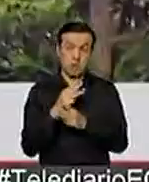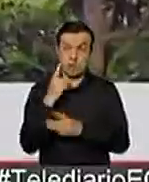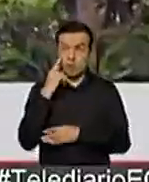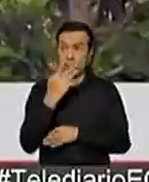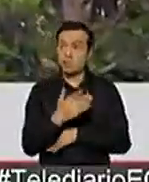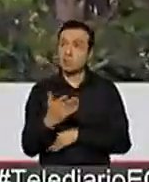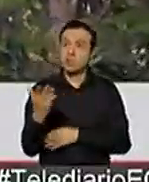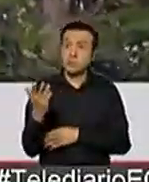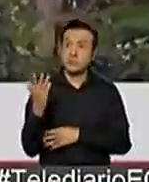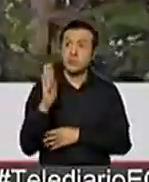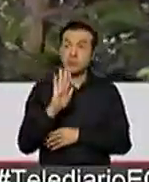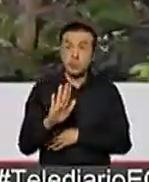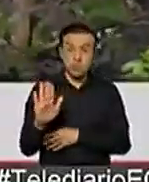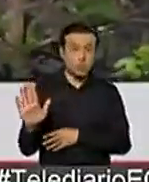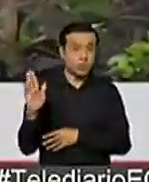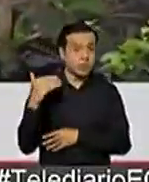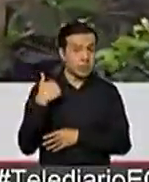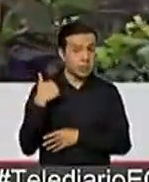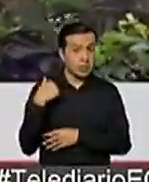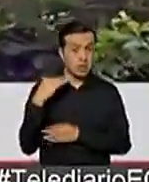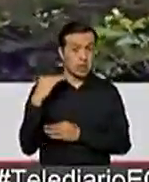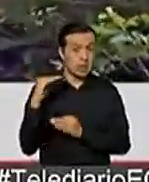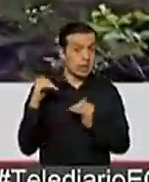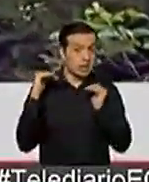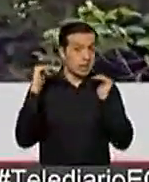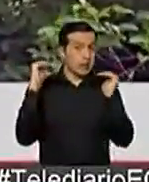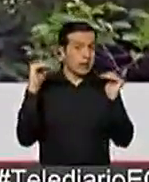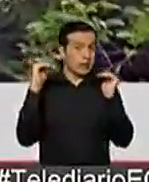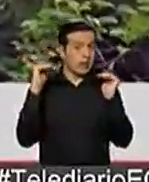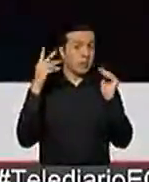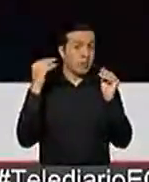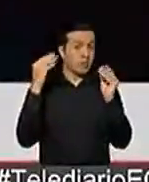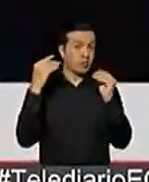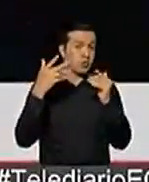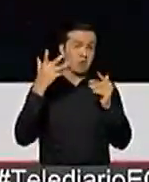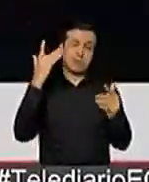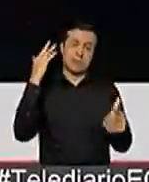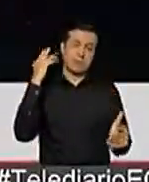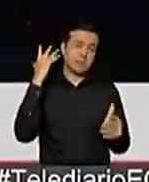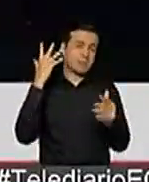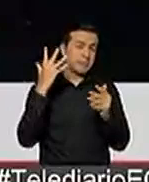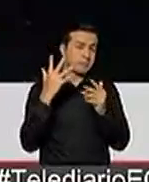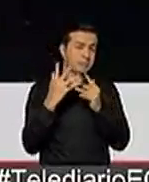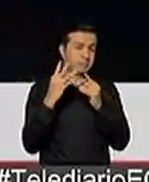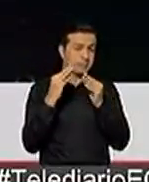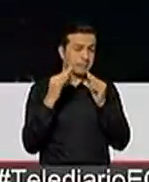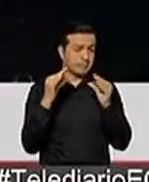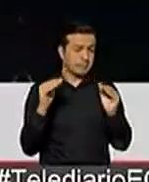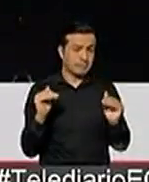café que tiene variedades establecidas desde hace mucho tiempo y perfiles